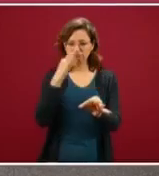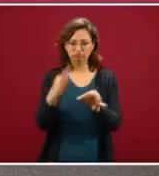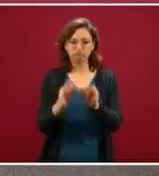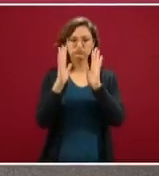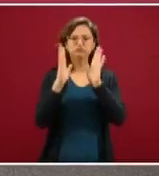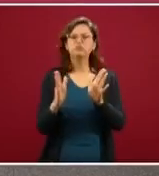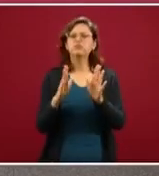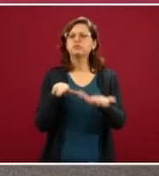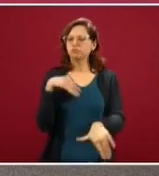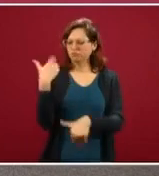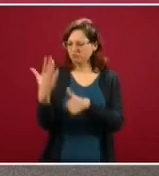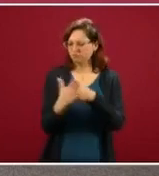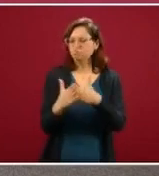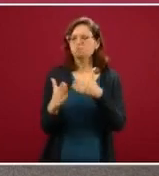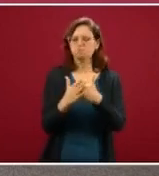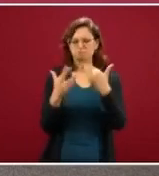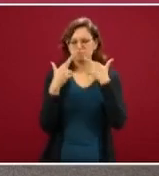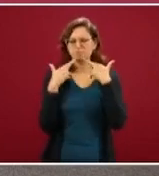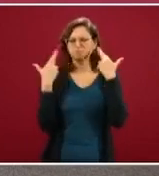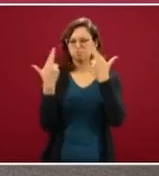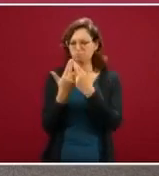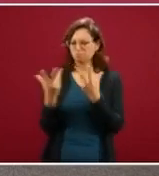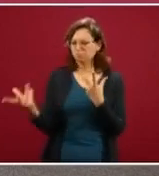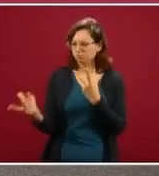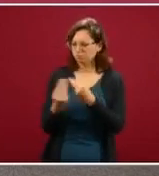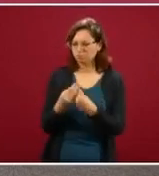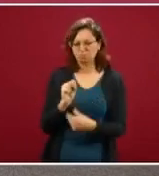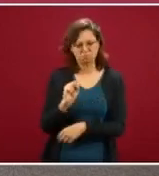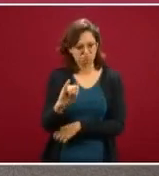podamos nos vamos a reunir, cuando